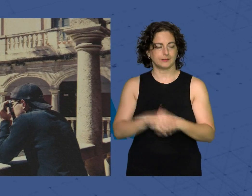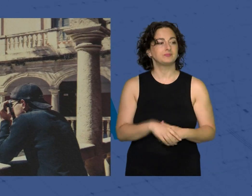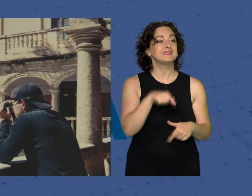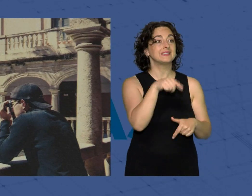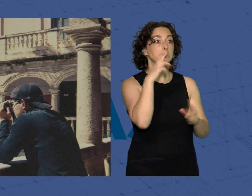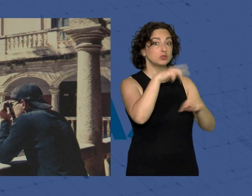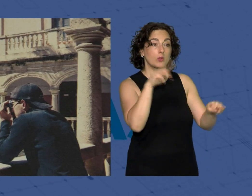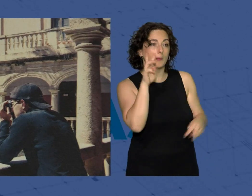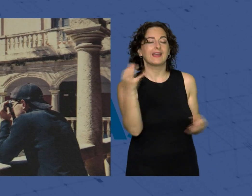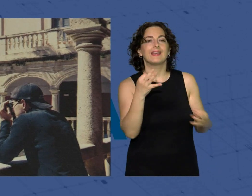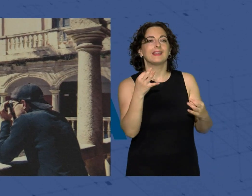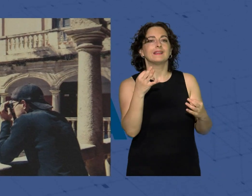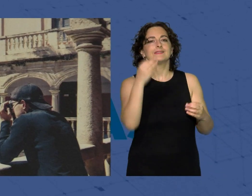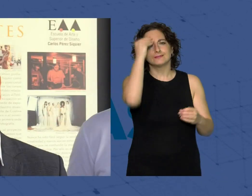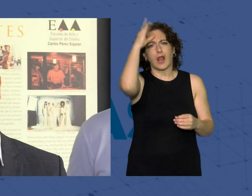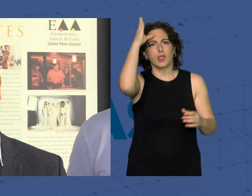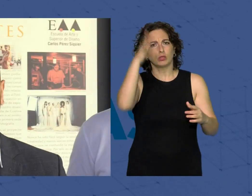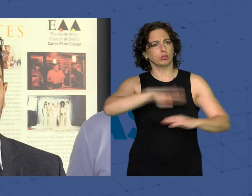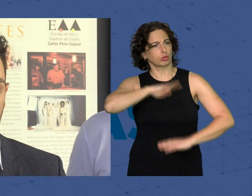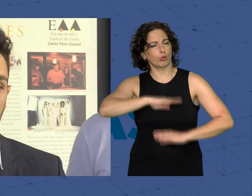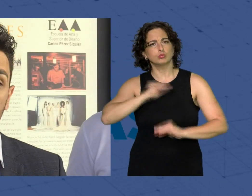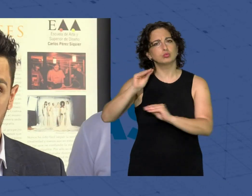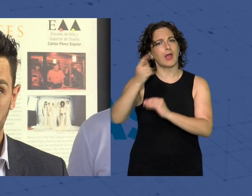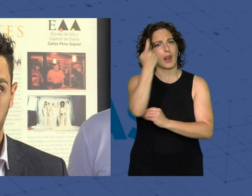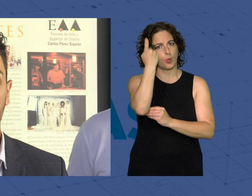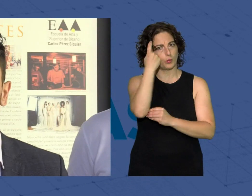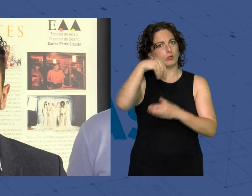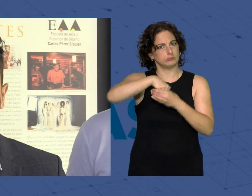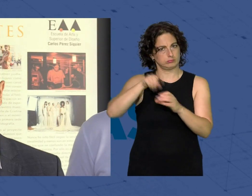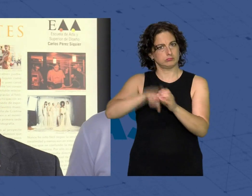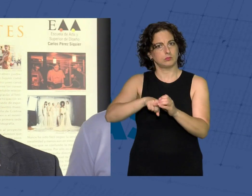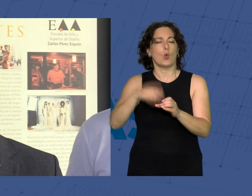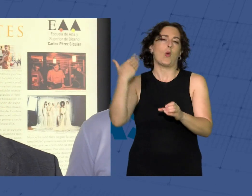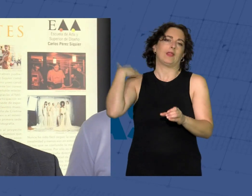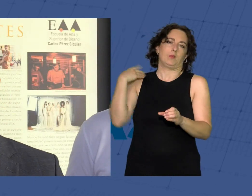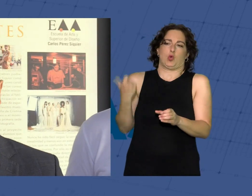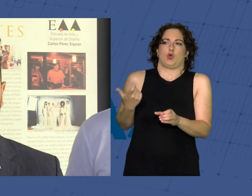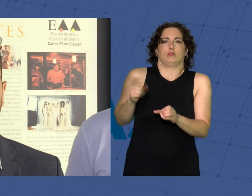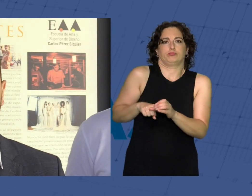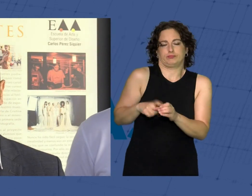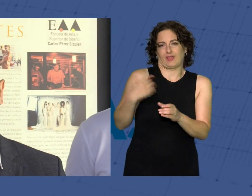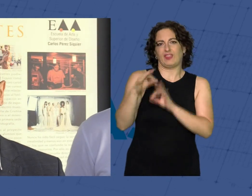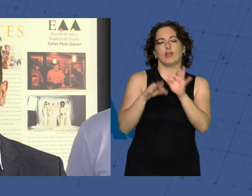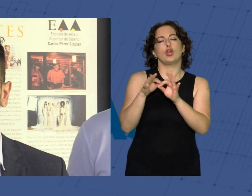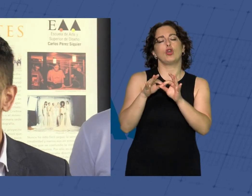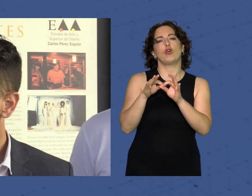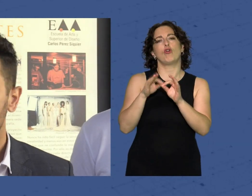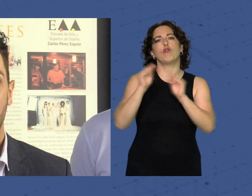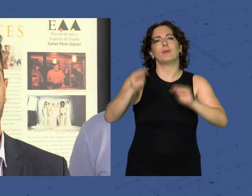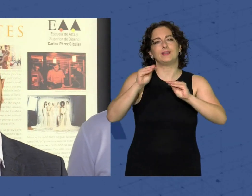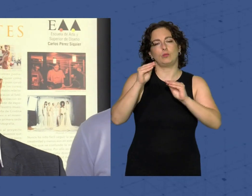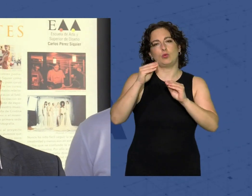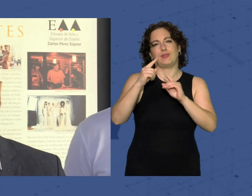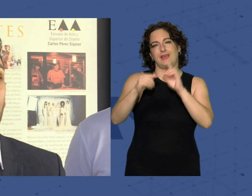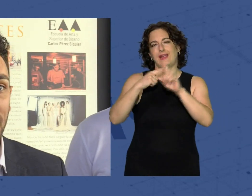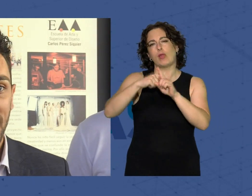que podemos ver es eso, el talento de los alumnos que están cursando, que han cursado hace poco el ciclo formativo de grado superior en fotografía